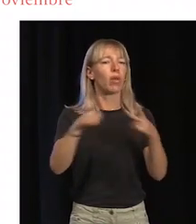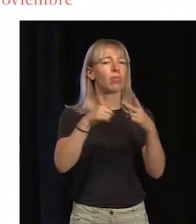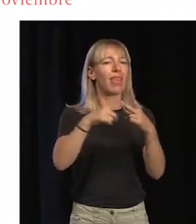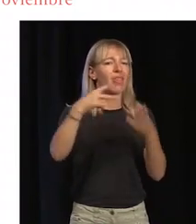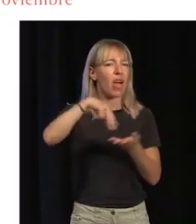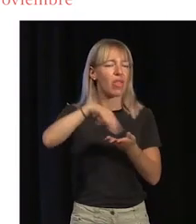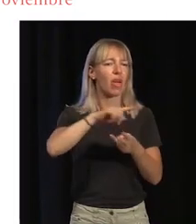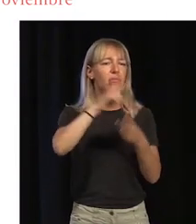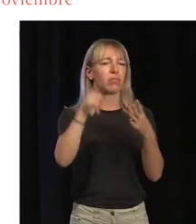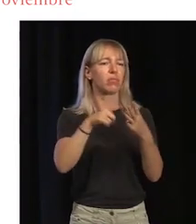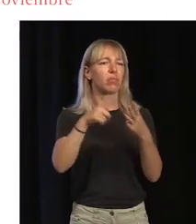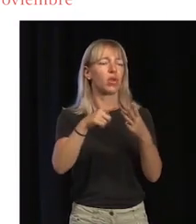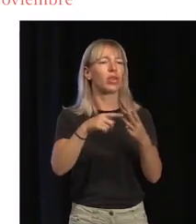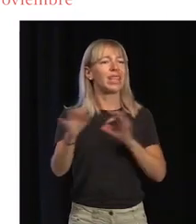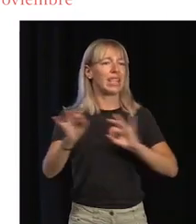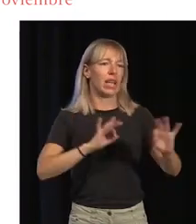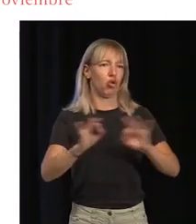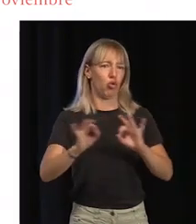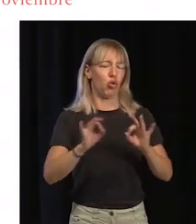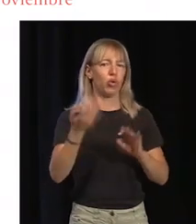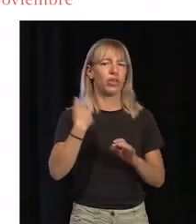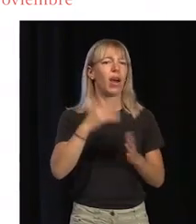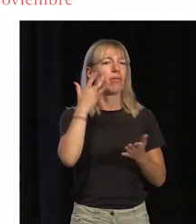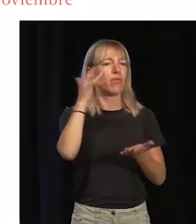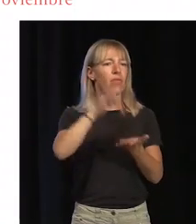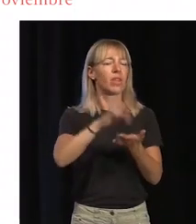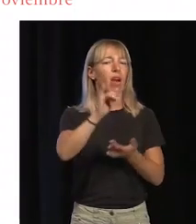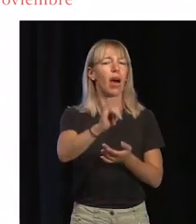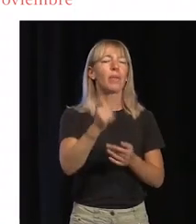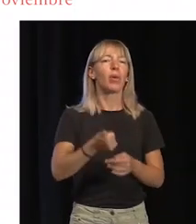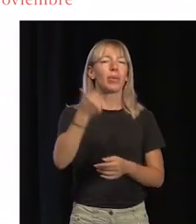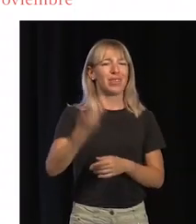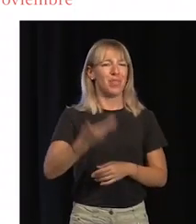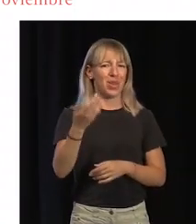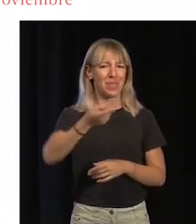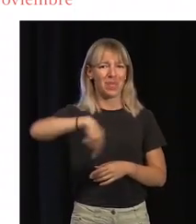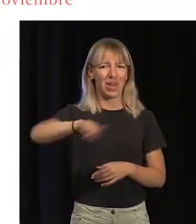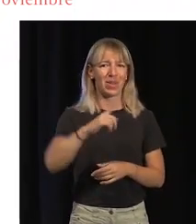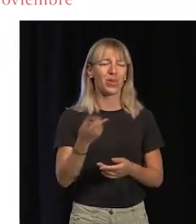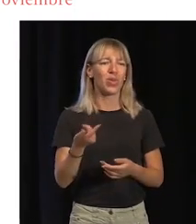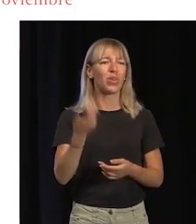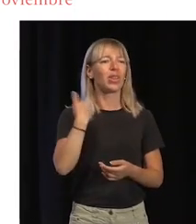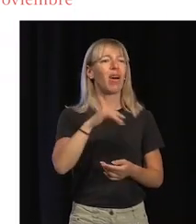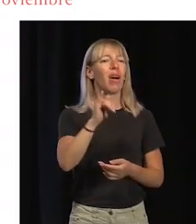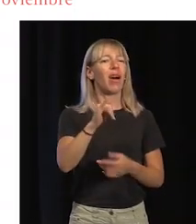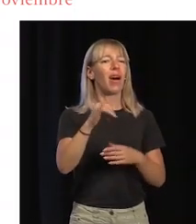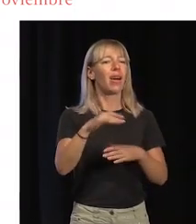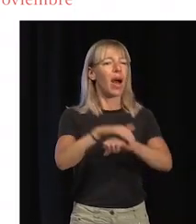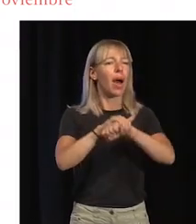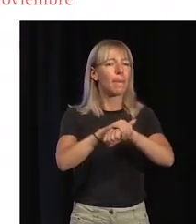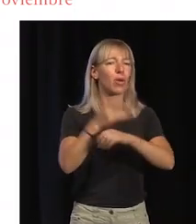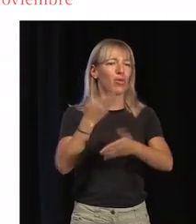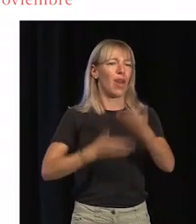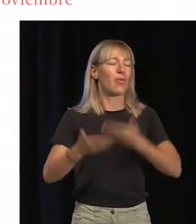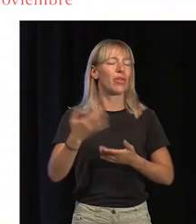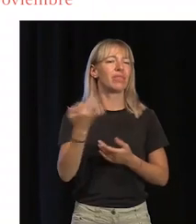la danza y una destinada al teatro. Ya tenemos fechas, pero lo que es más importante para nosotros, ya tenemos amigos y